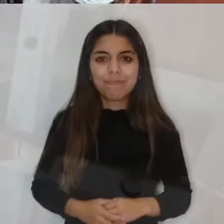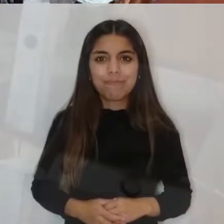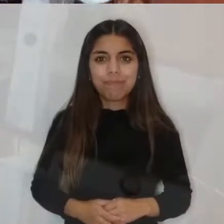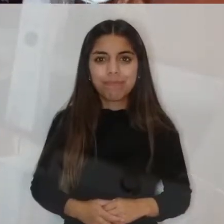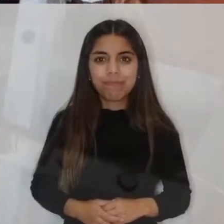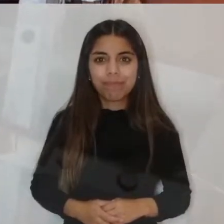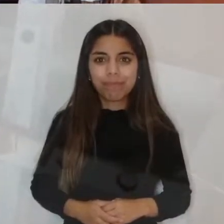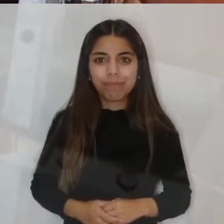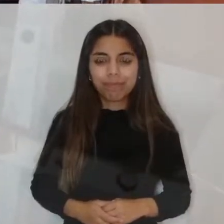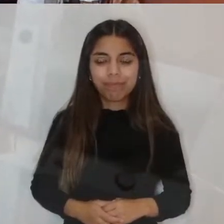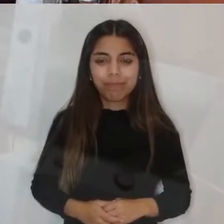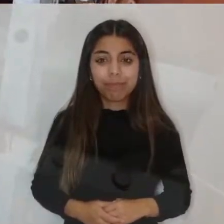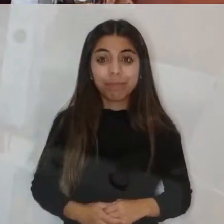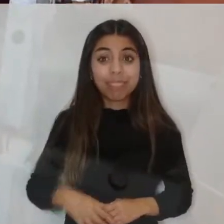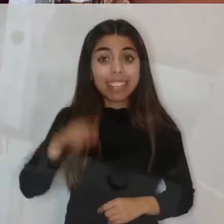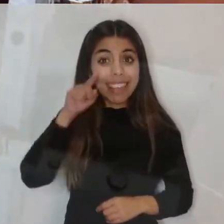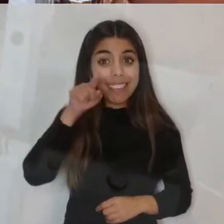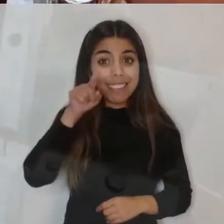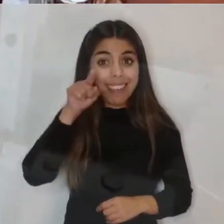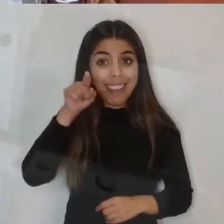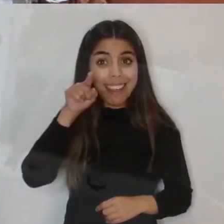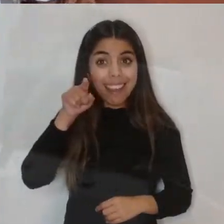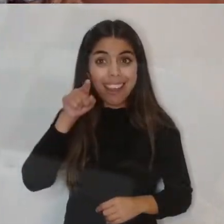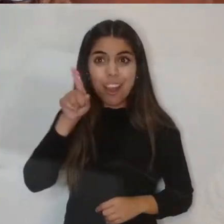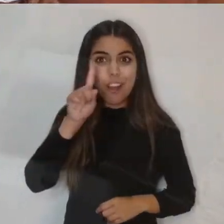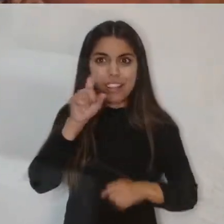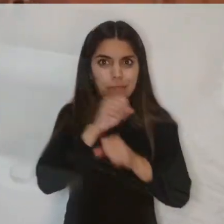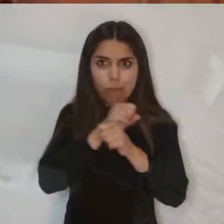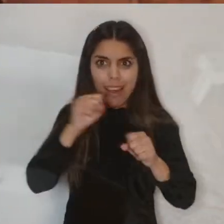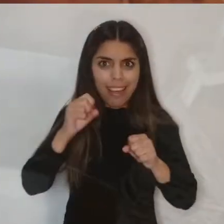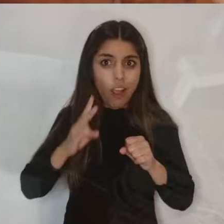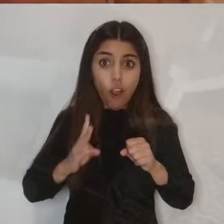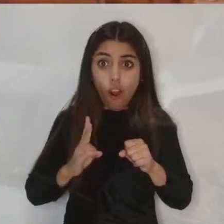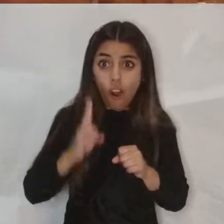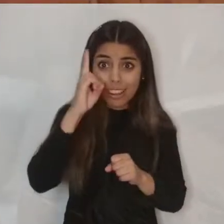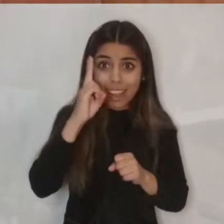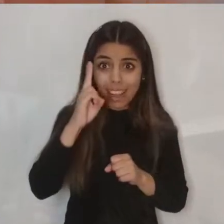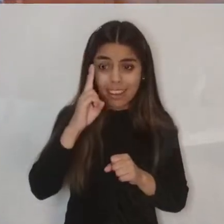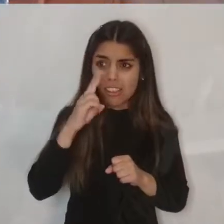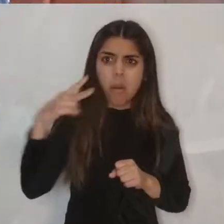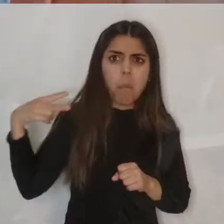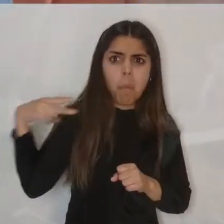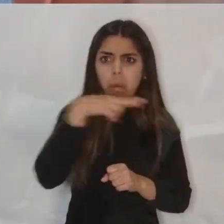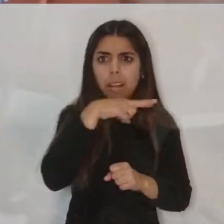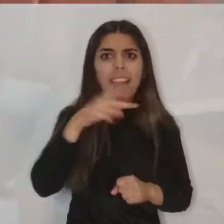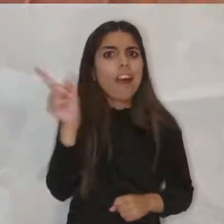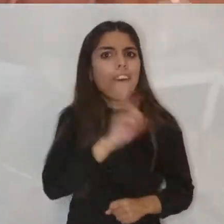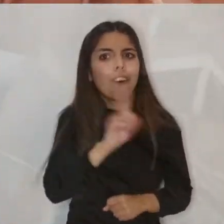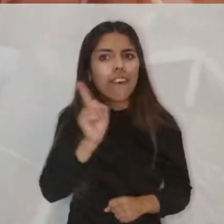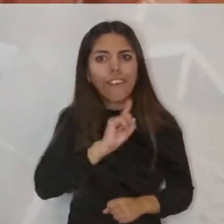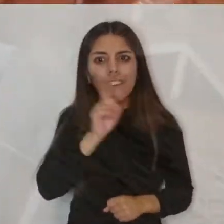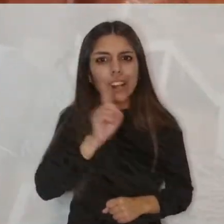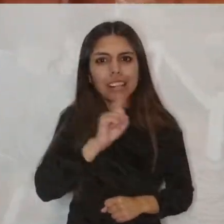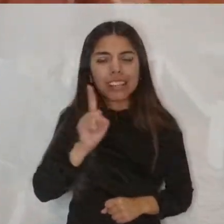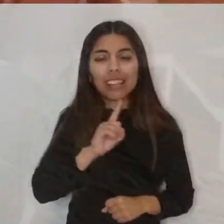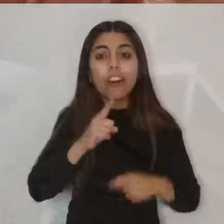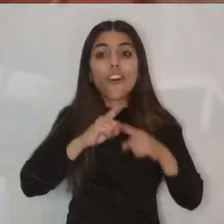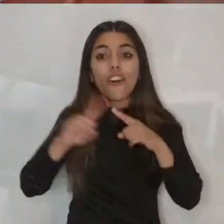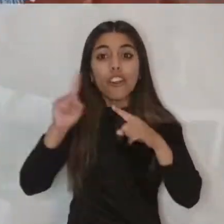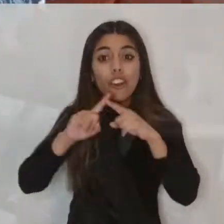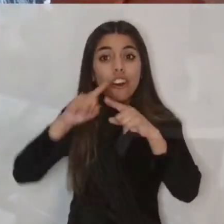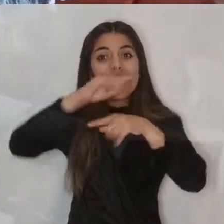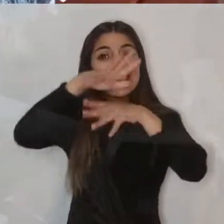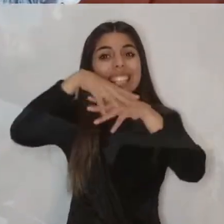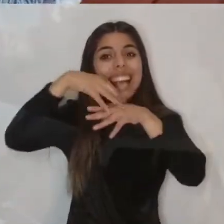Y esta, como le digo, esta no se puede cortar. Como uno llega con los tejidos, llega y corta, no. Uno tiene que desarmar como todo esto. El